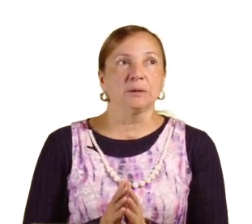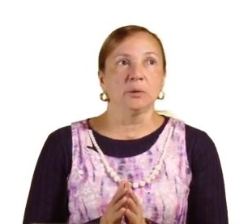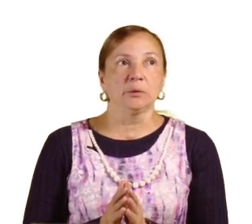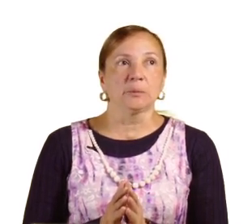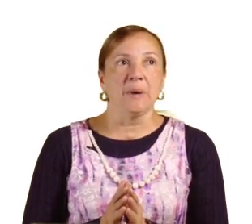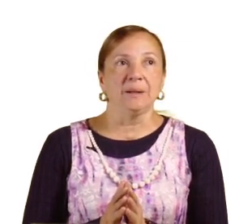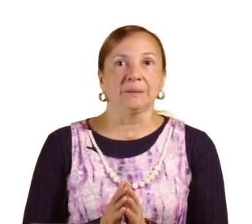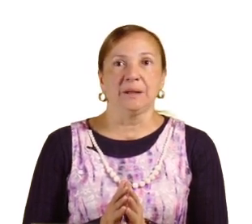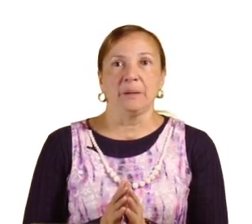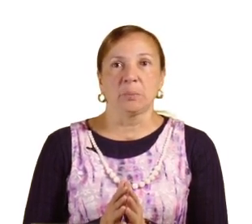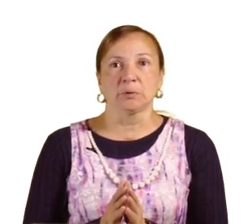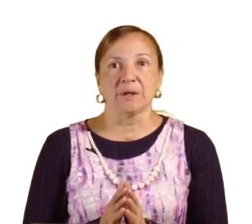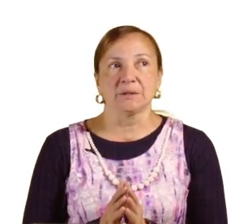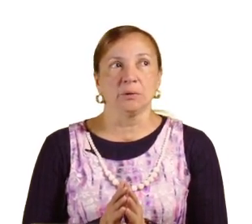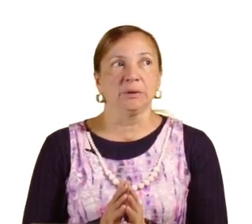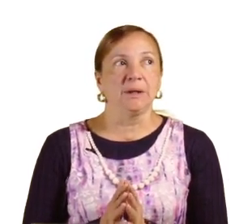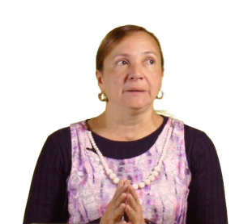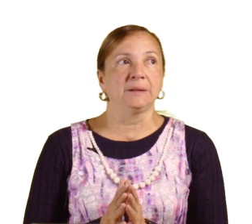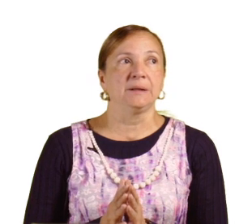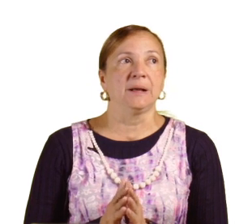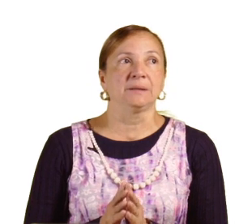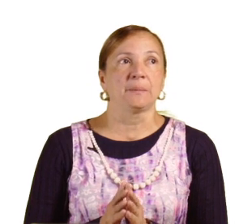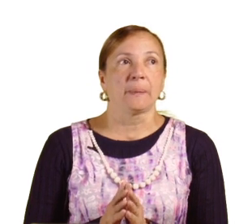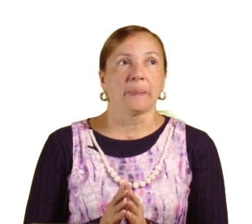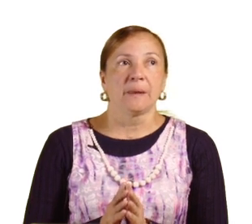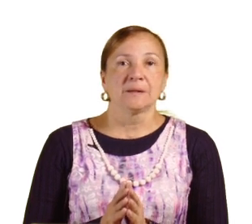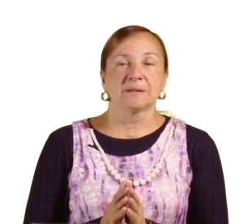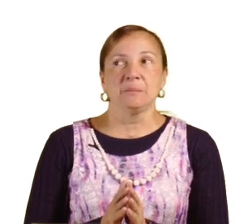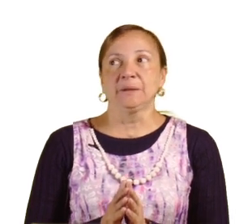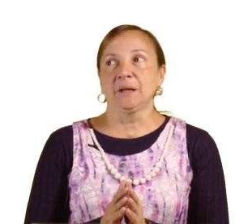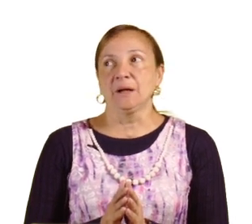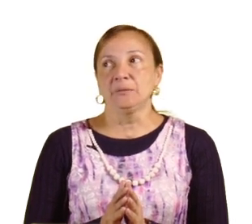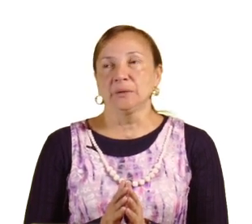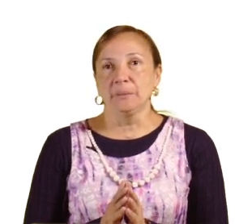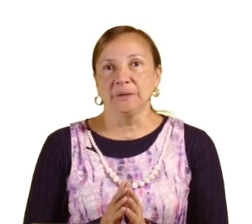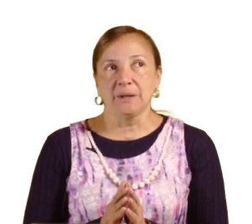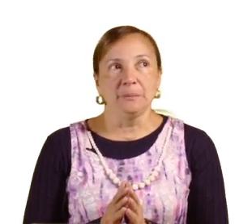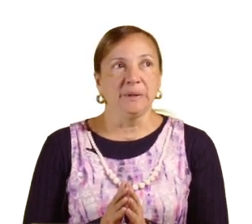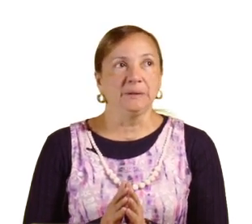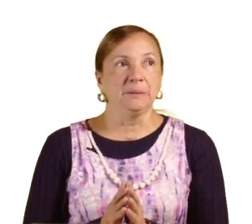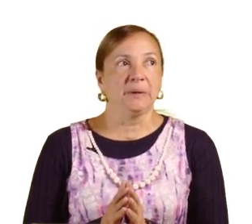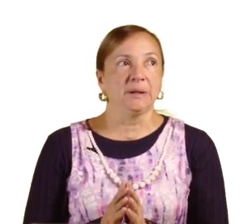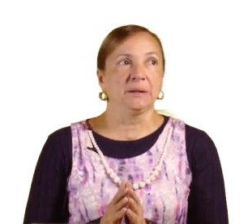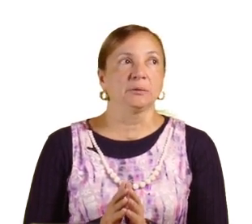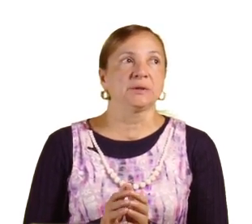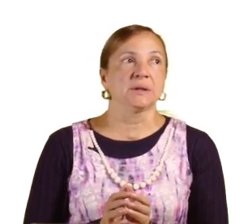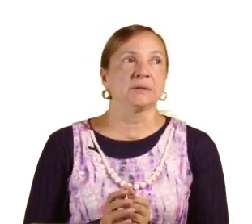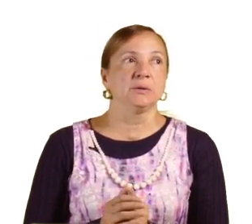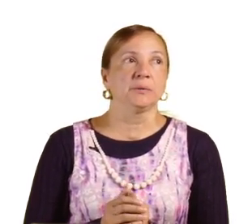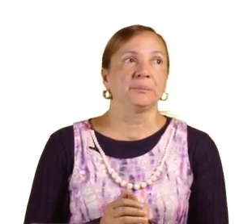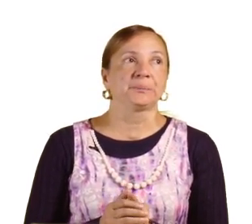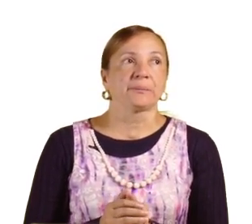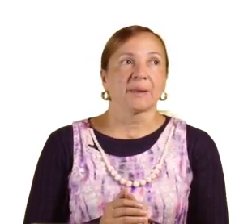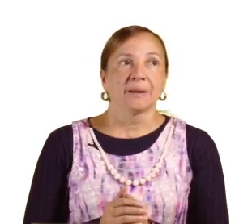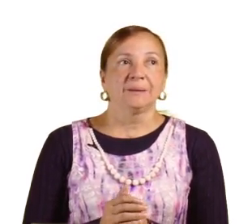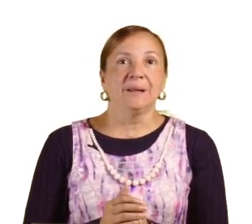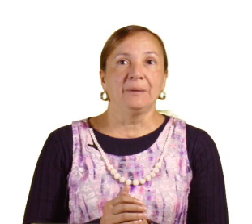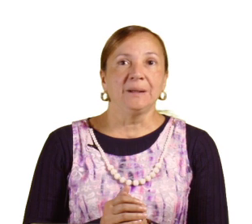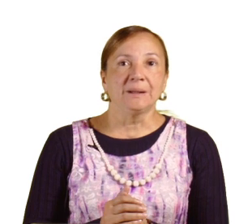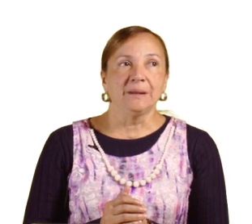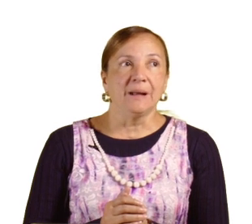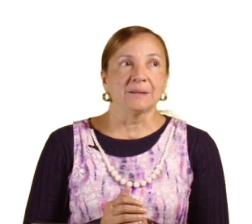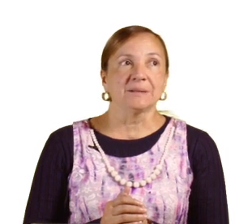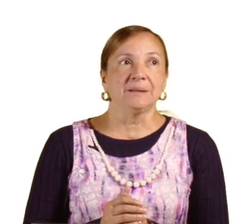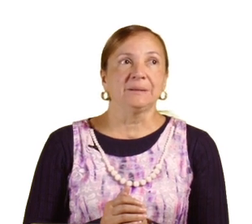el ciclo normal de la explotación de la entidad. Se mantenga fundamentalmente para negociación.